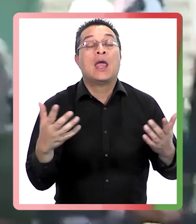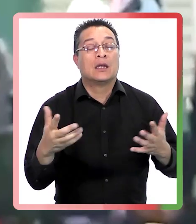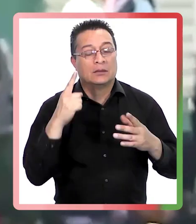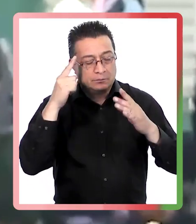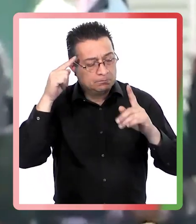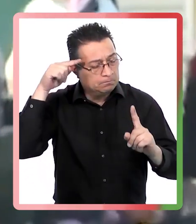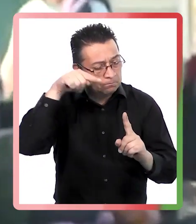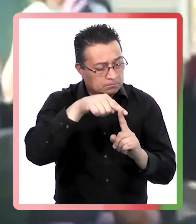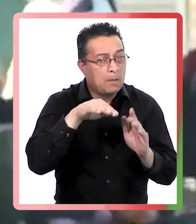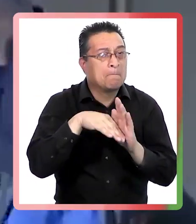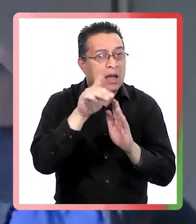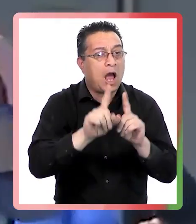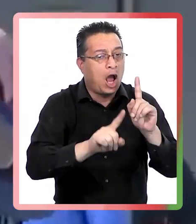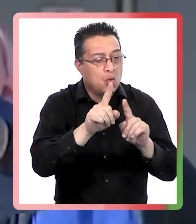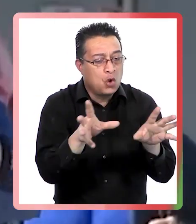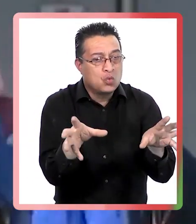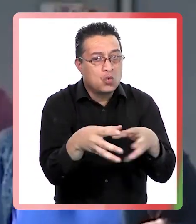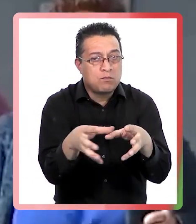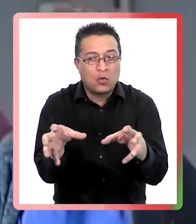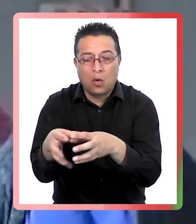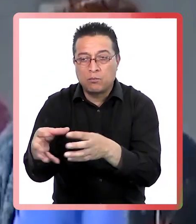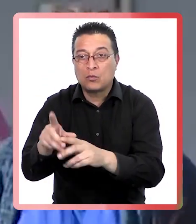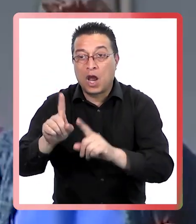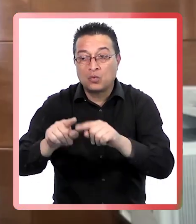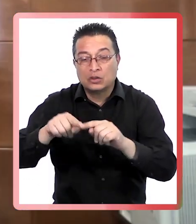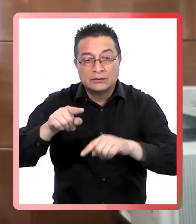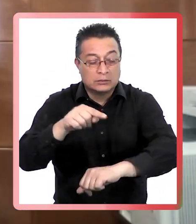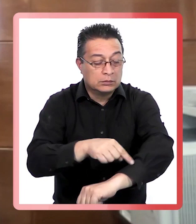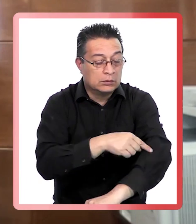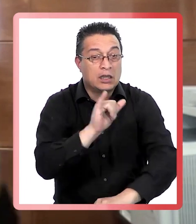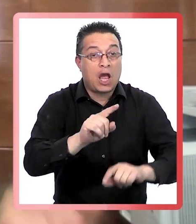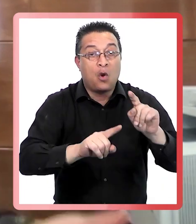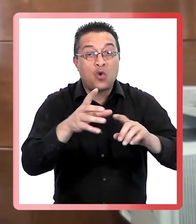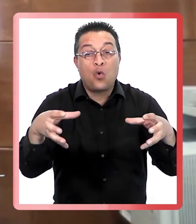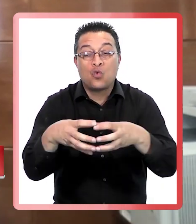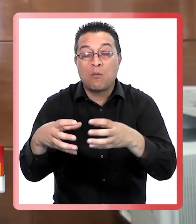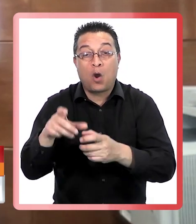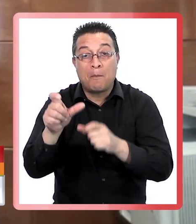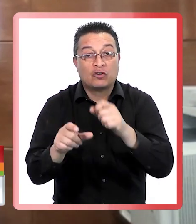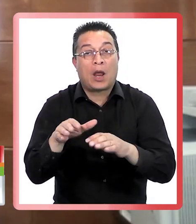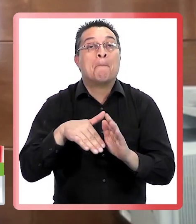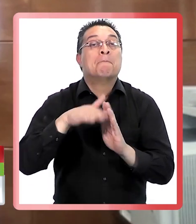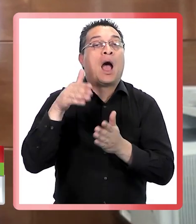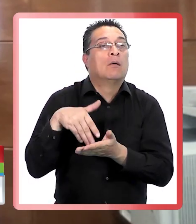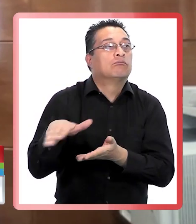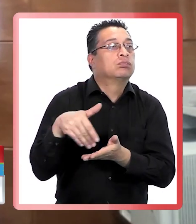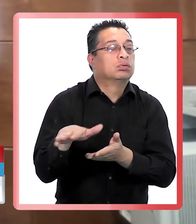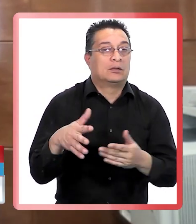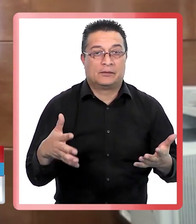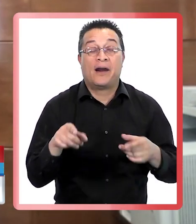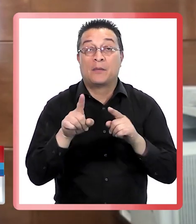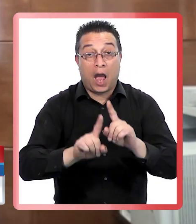el foco en ciertos sectores, en ciertos territorios y en ciertos grupos de personas que han ido quedando más atrás,